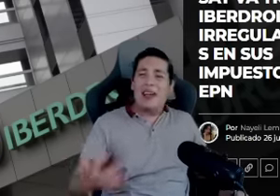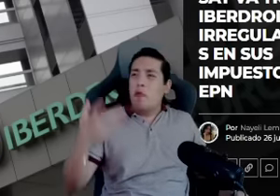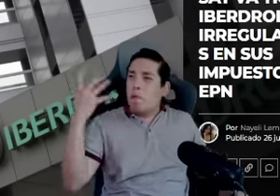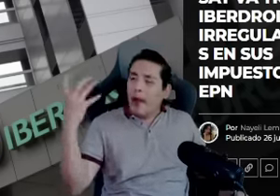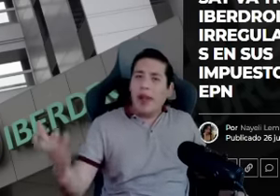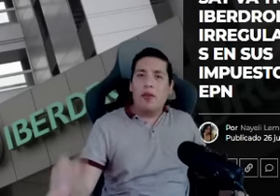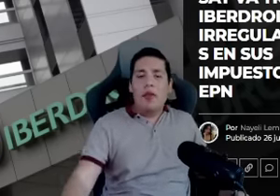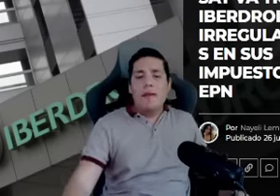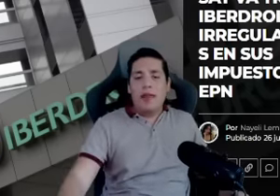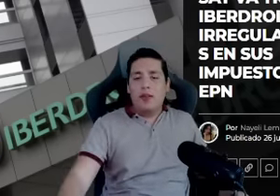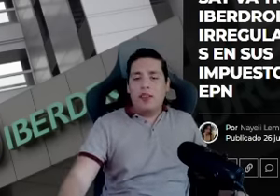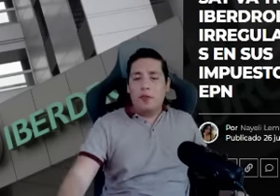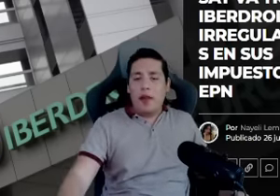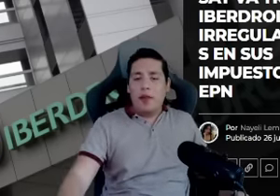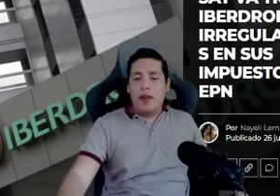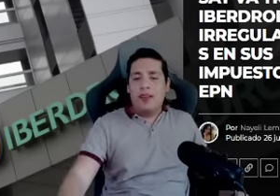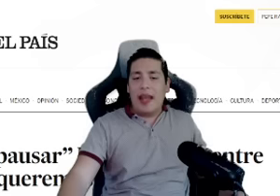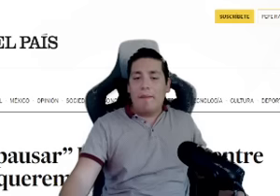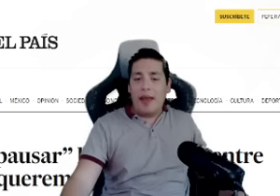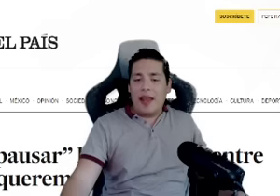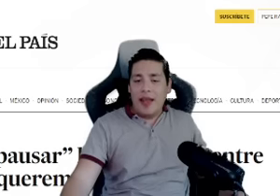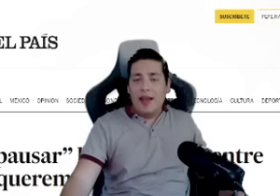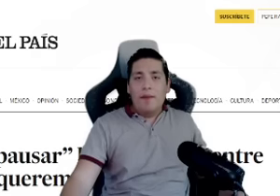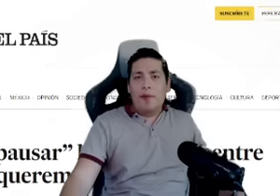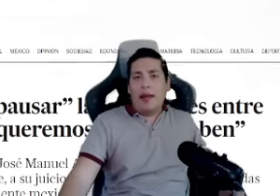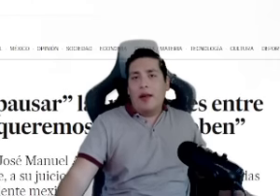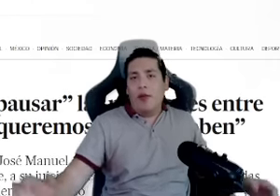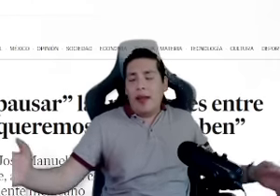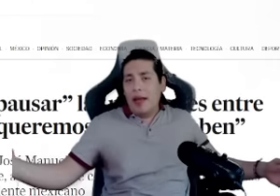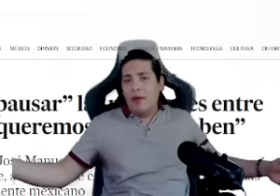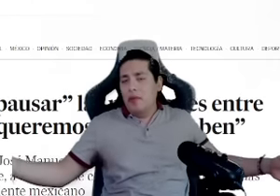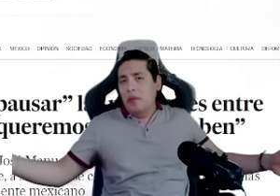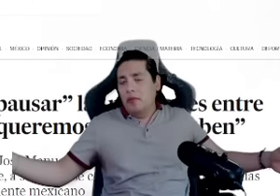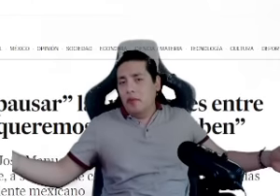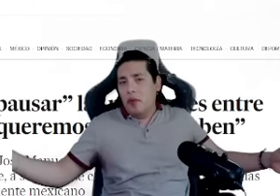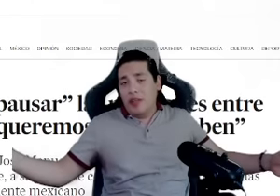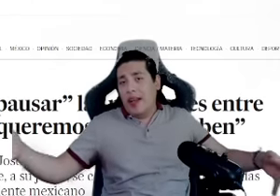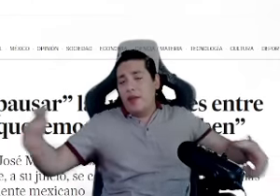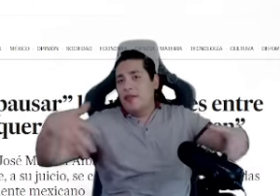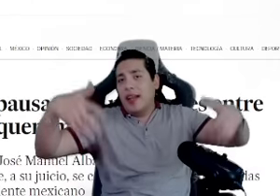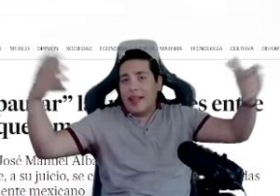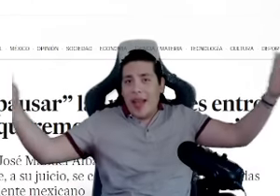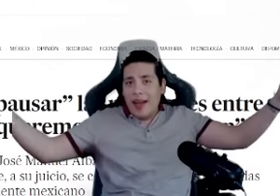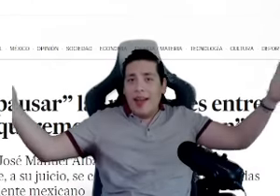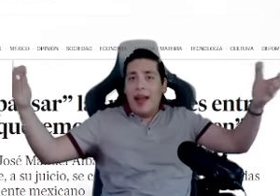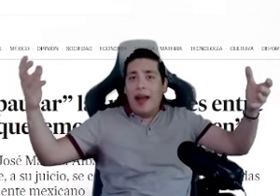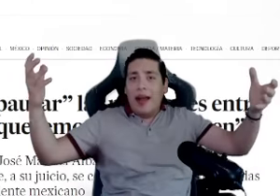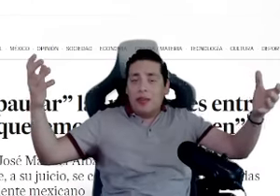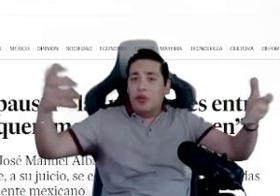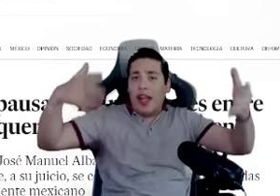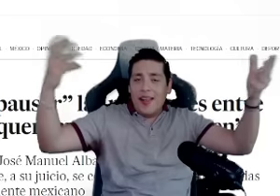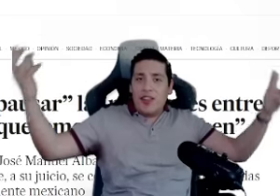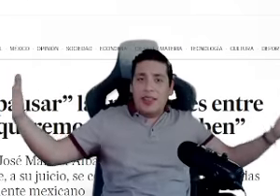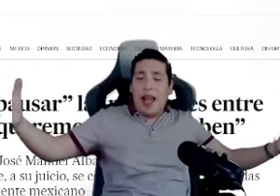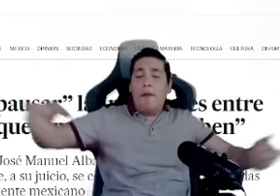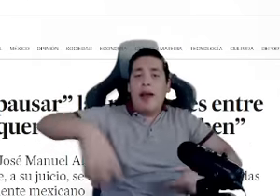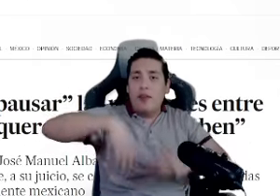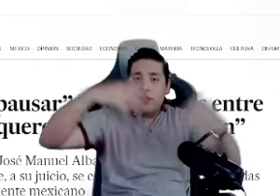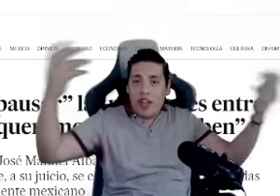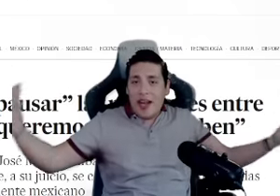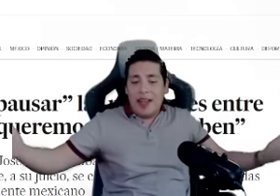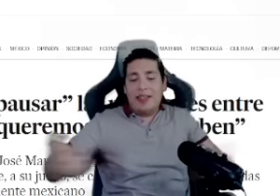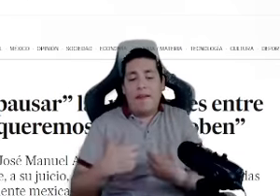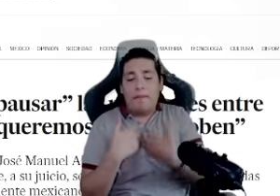parece ser un pago de los españoles a Peña porque lo dejaron los dejaron saquear a sus anchas